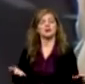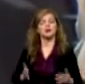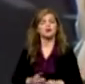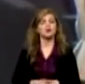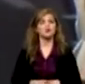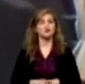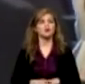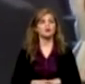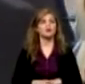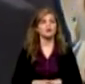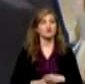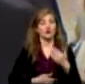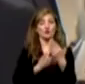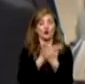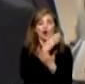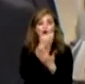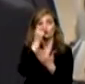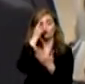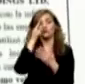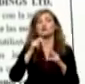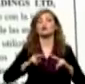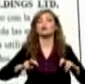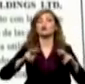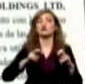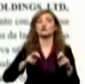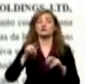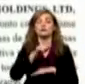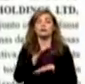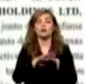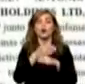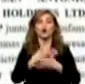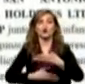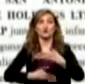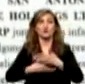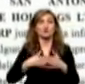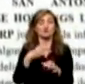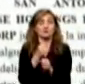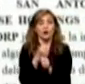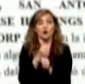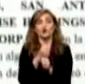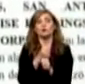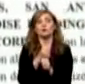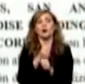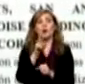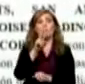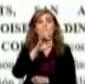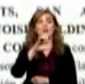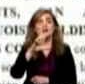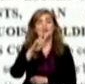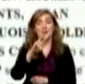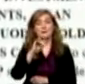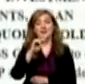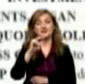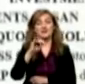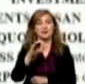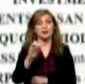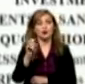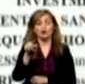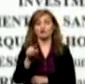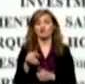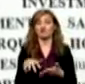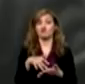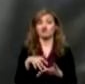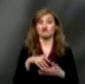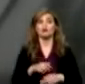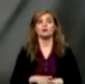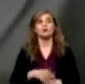La propuesta de los correístas sobre esta investigación se sustenta en un documento realizado por Fernando Villavicencio, algo que también fue